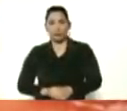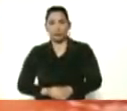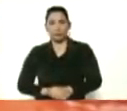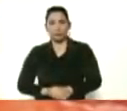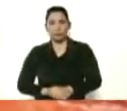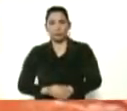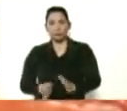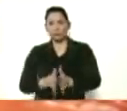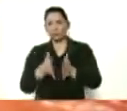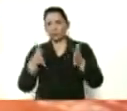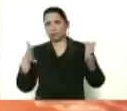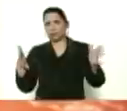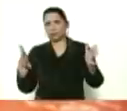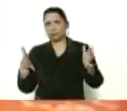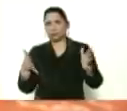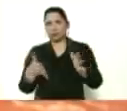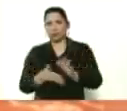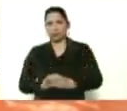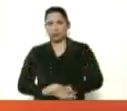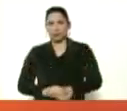una gran componenda, una